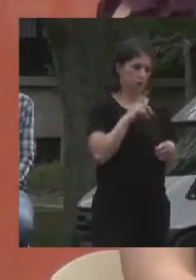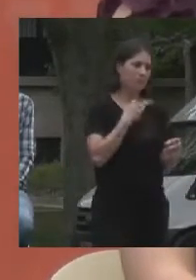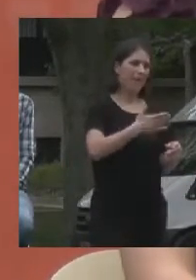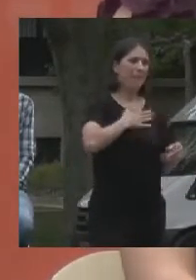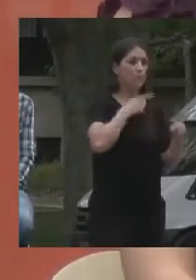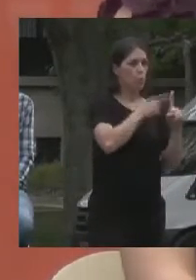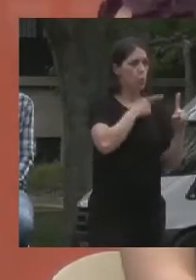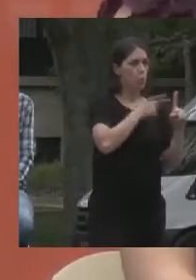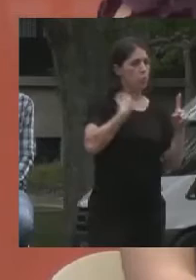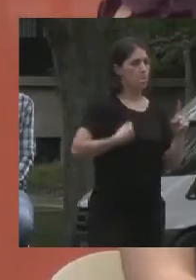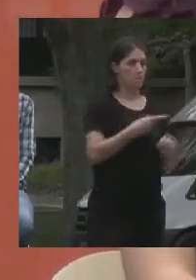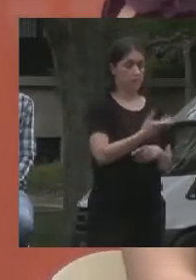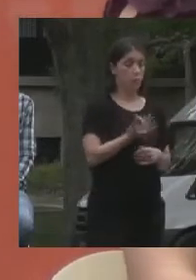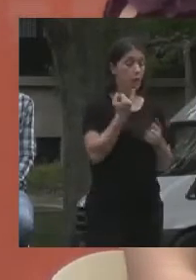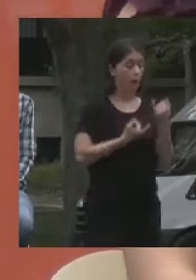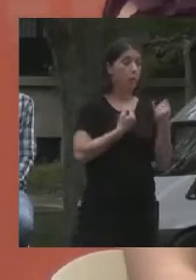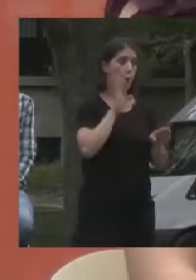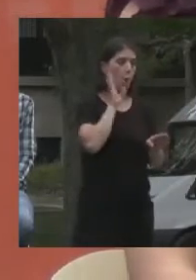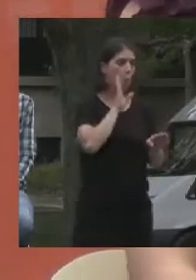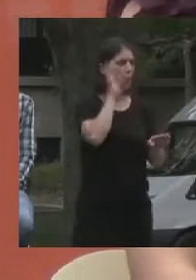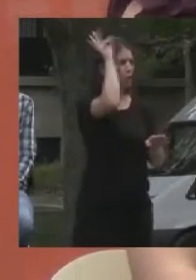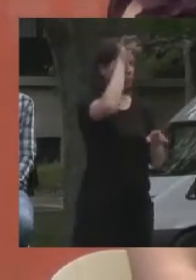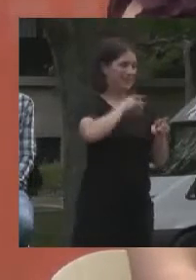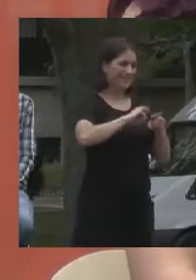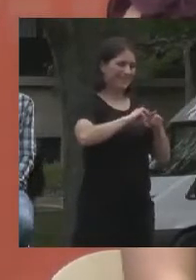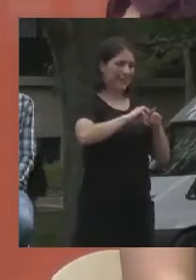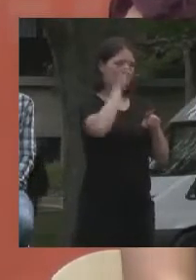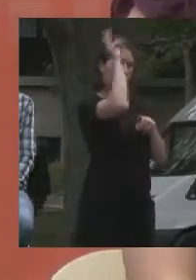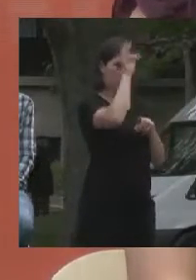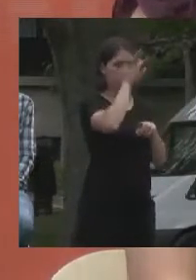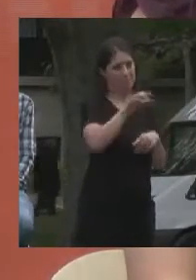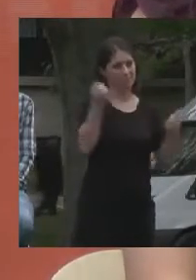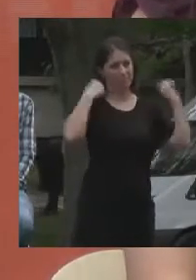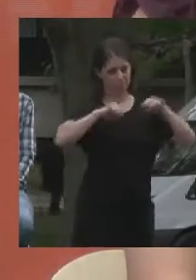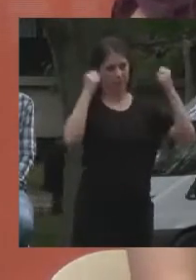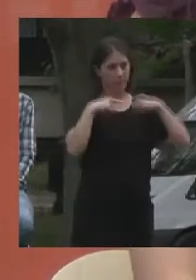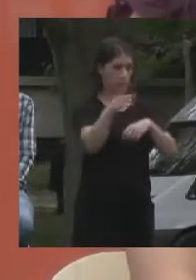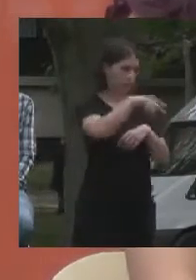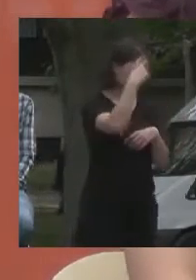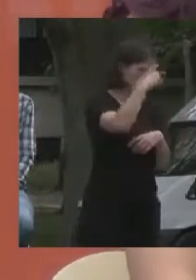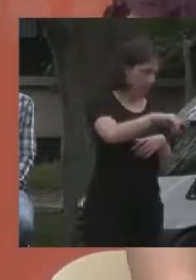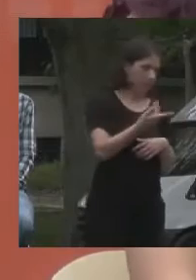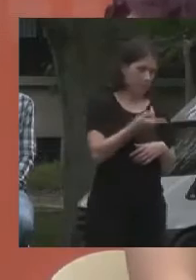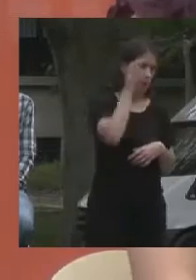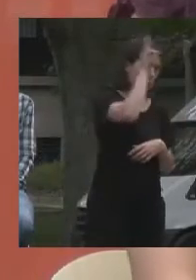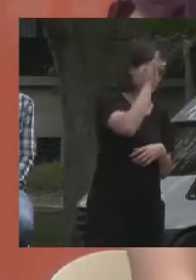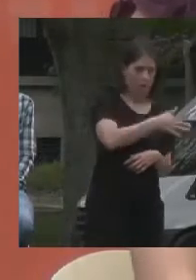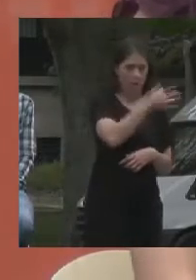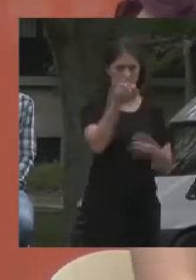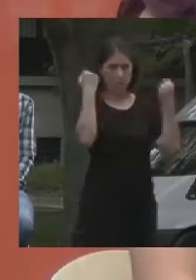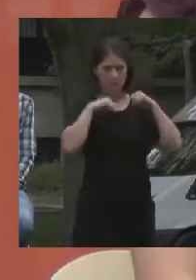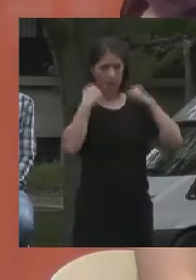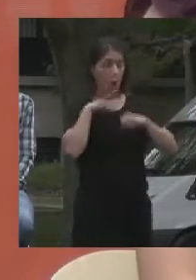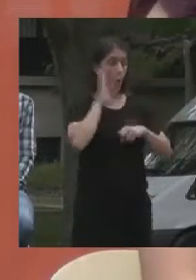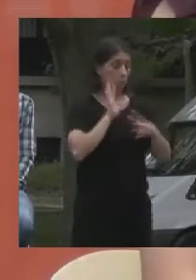pois iso é unha característica teórica, non? Teórica e práctica, vos sabedes ben do que estou a falar, verdad? Teórica e práctica da